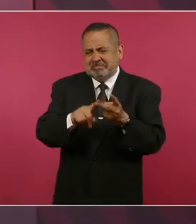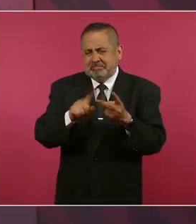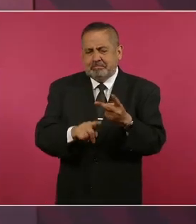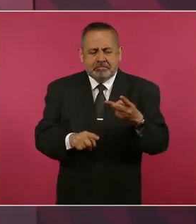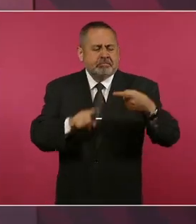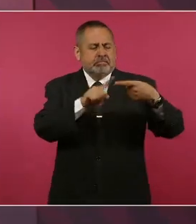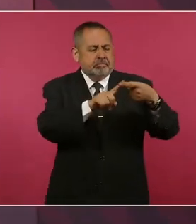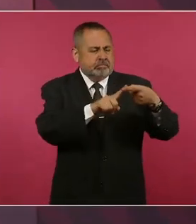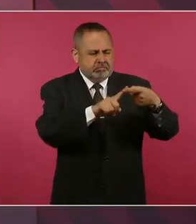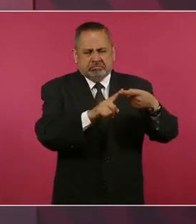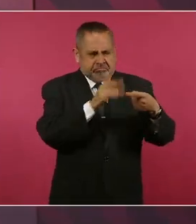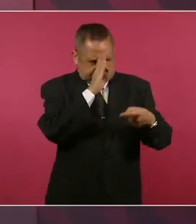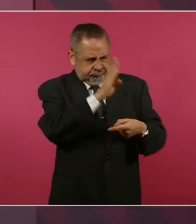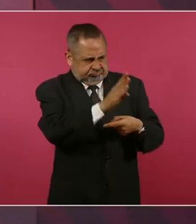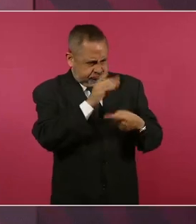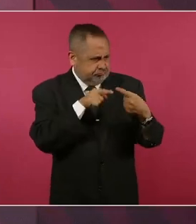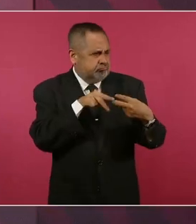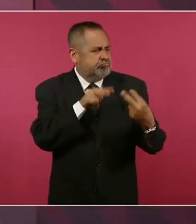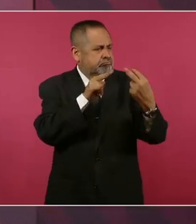porque el otro es directo